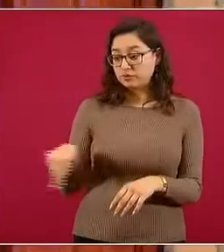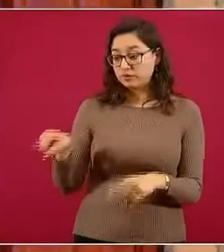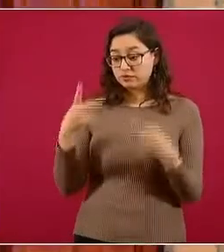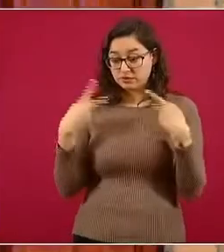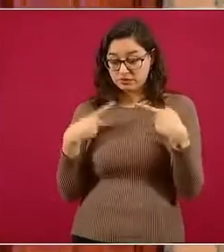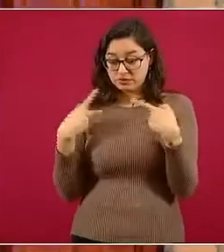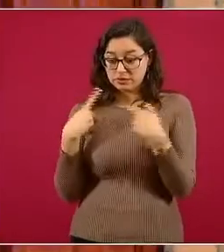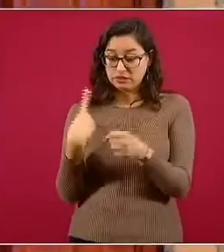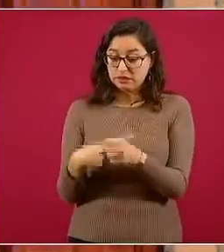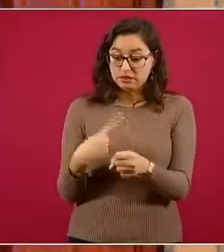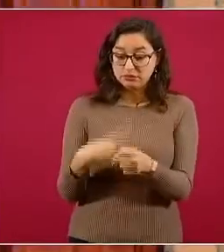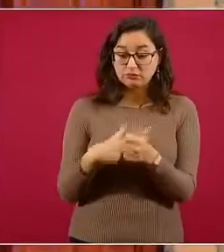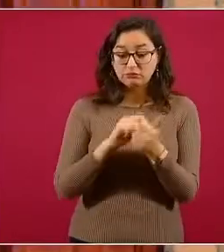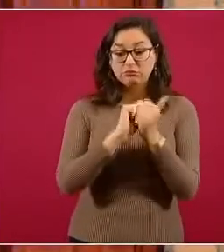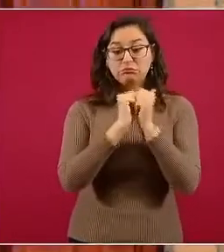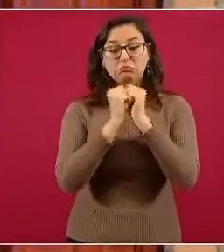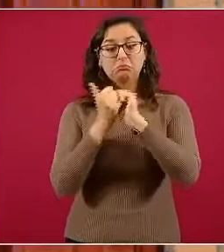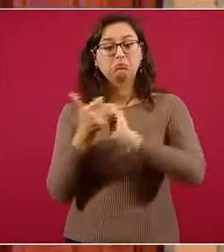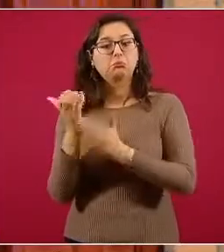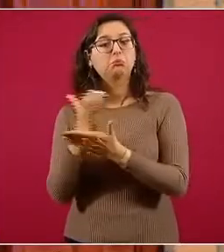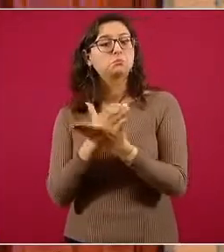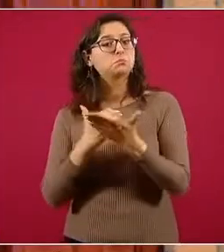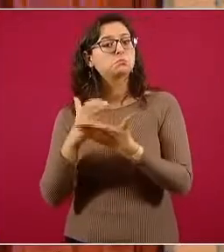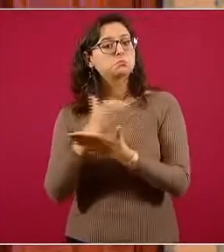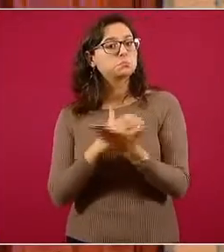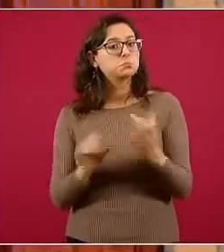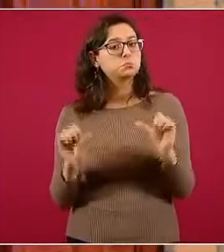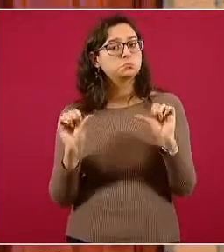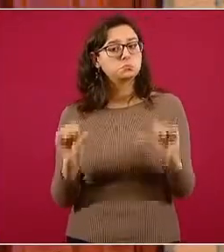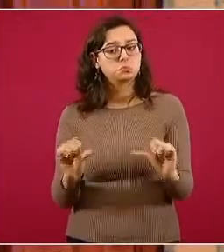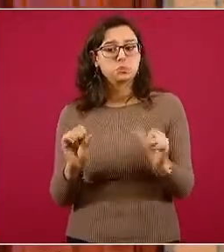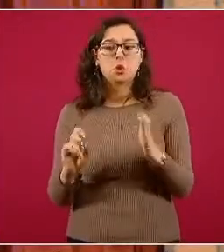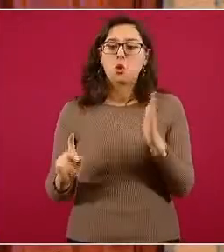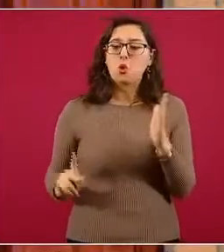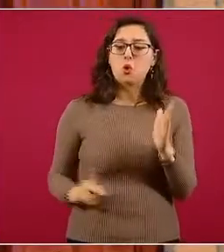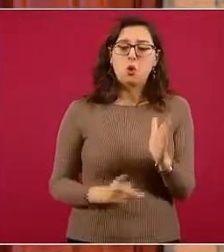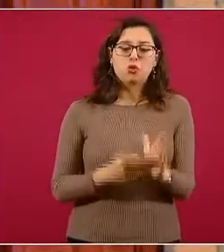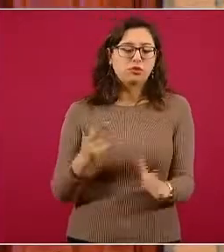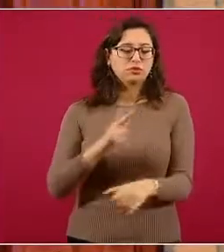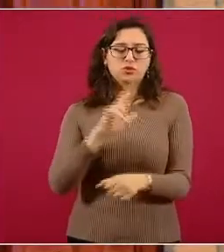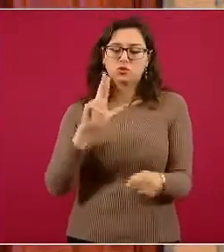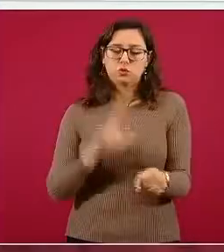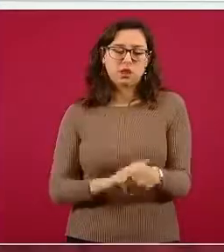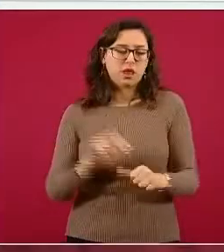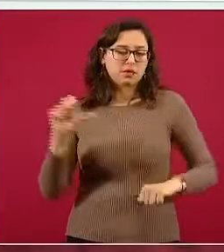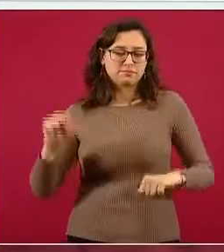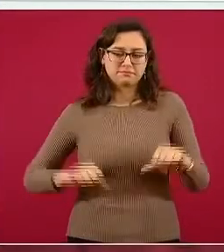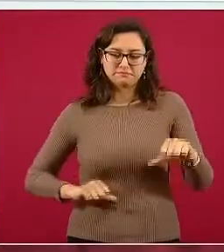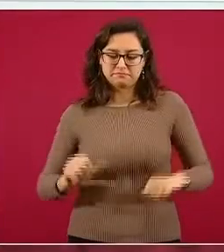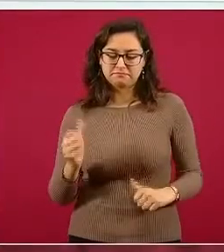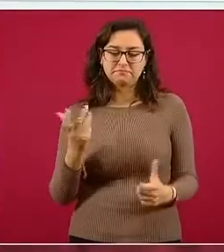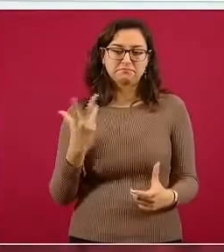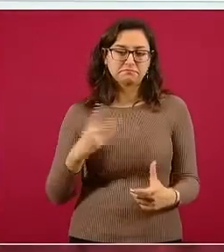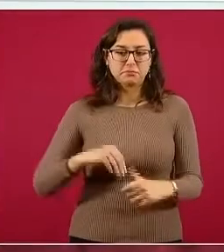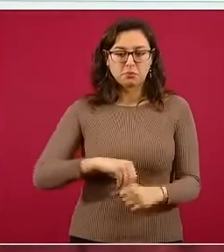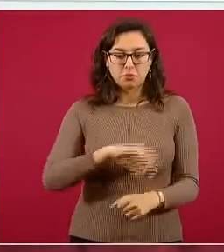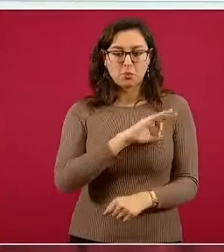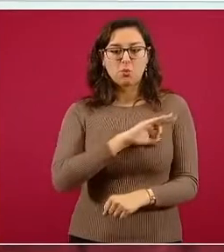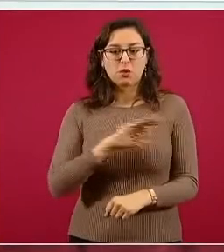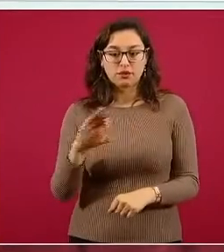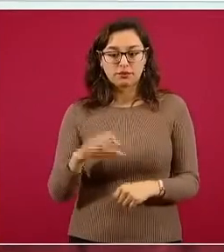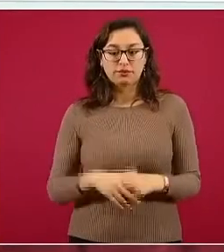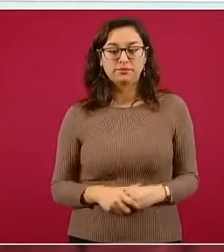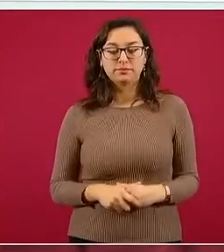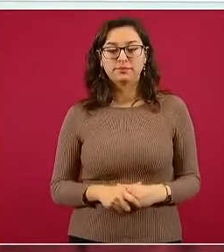terminan recuperándose de la misma y pueden nuevamente reintegrarse a sus labores. Si vemos la siguiente